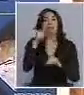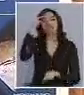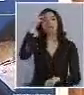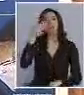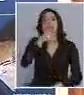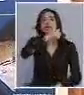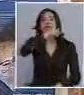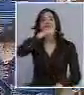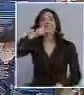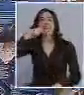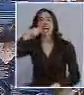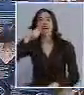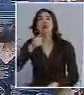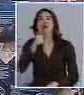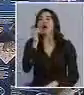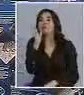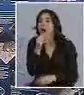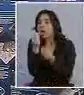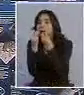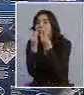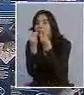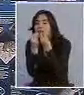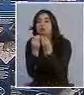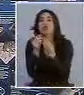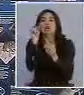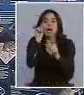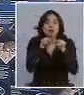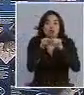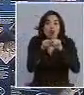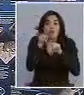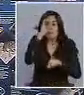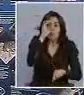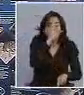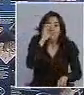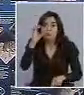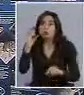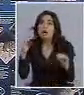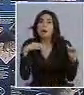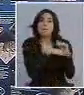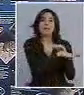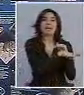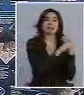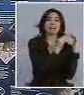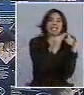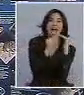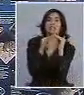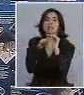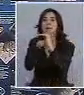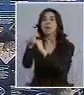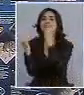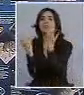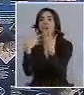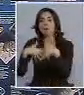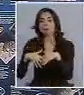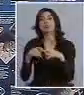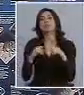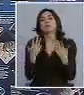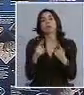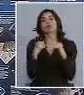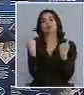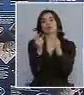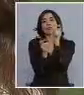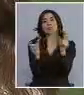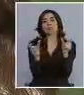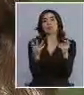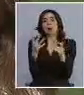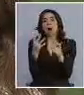sequía. La falta de alimento empiezan a buscar y se pueden meter dentro de las casas, a la empresa, entonces todos estamos más propensos debido al problema con la